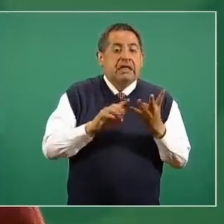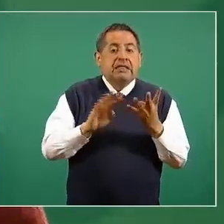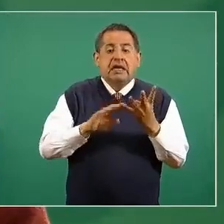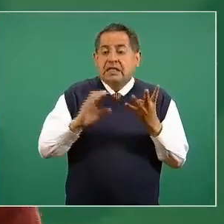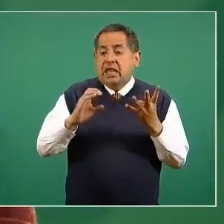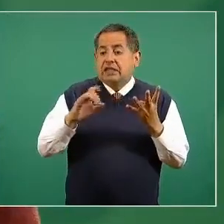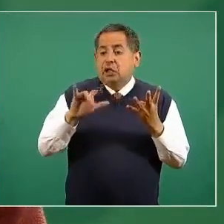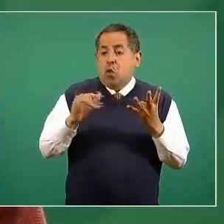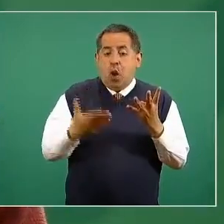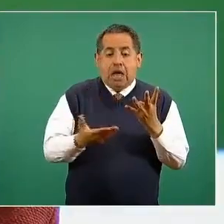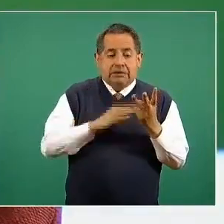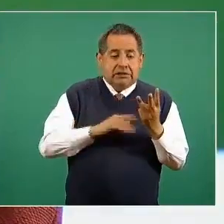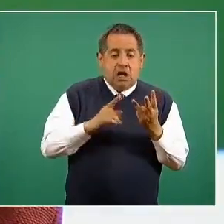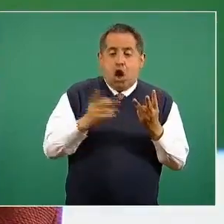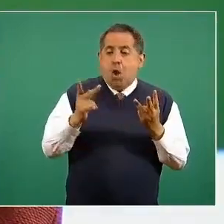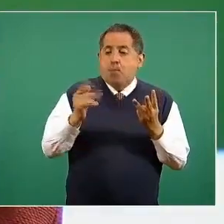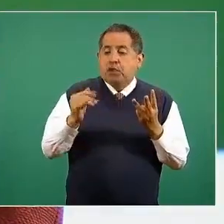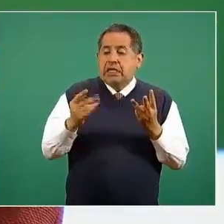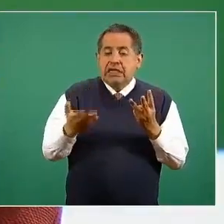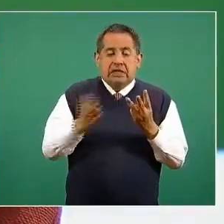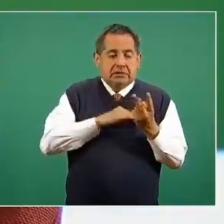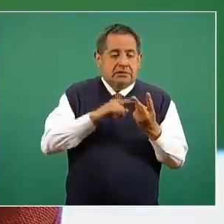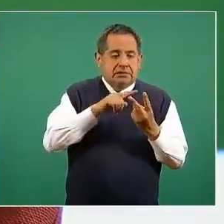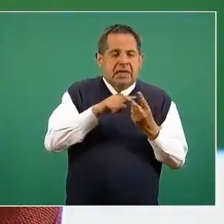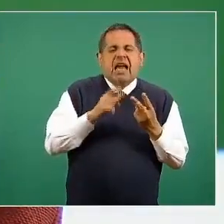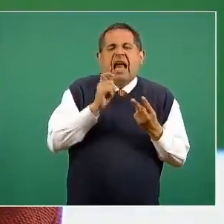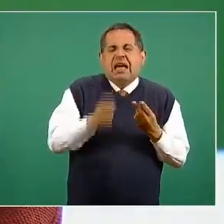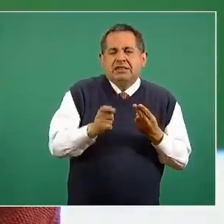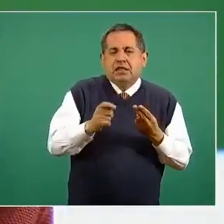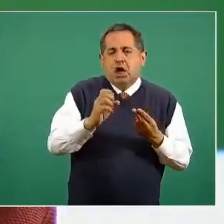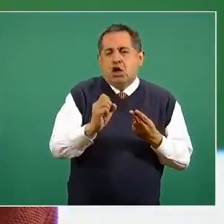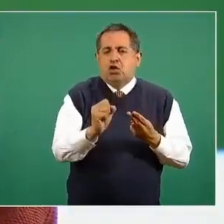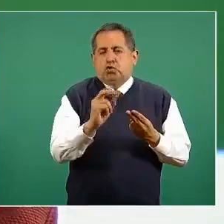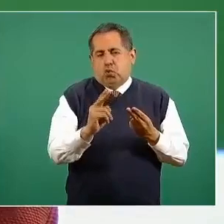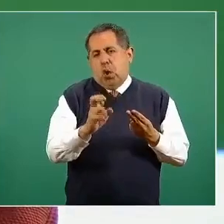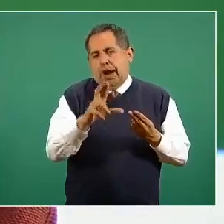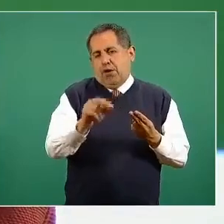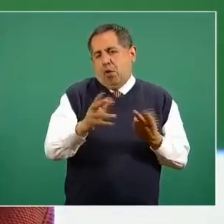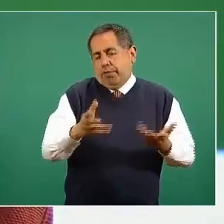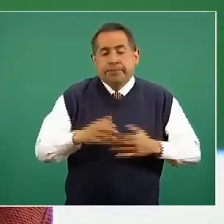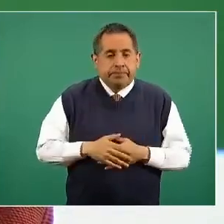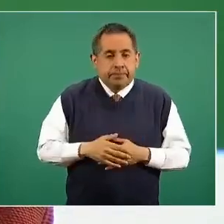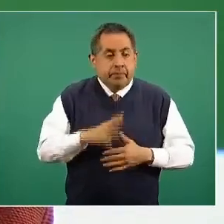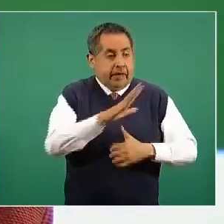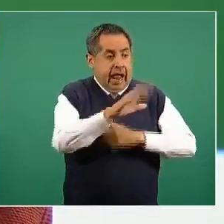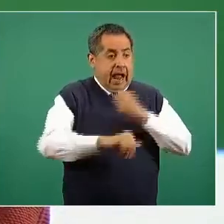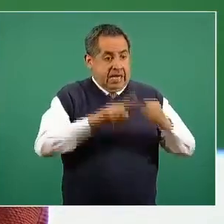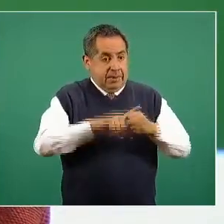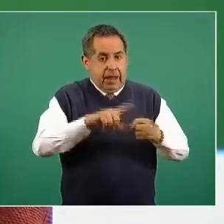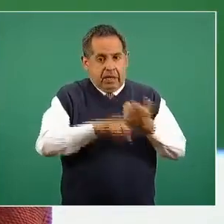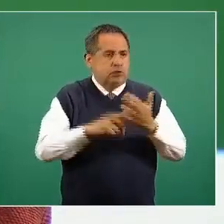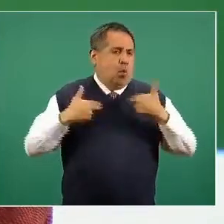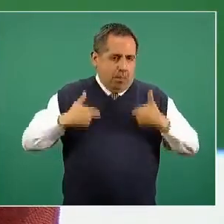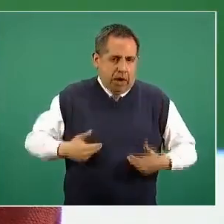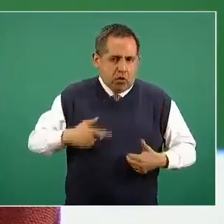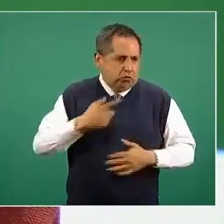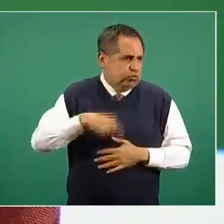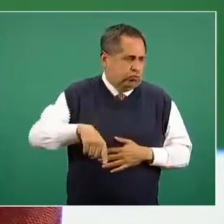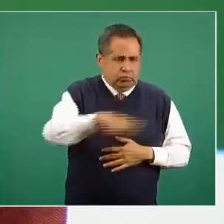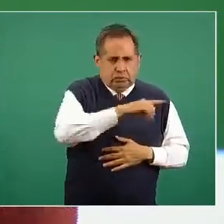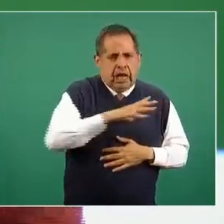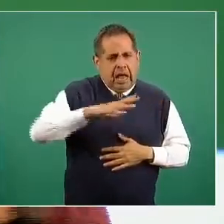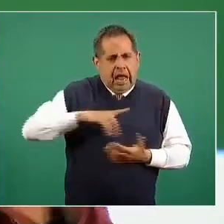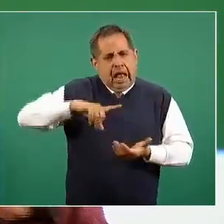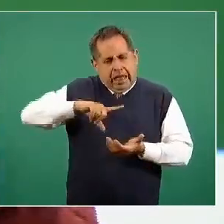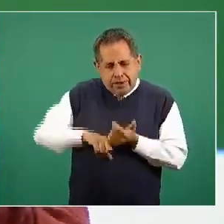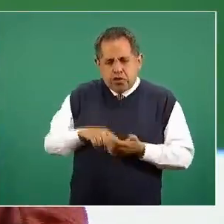las proteínas, lo que queda se llama suero. Y los animales, incluidos los humanos, tenemos